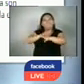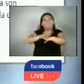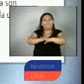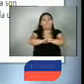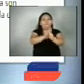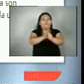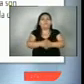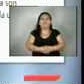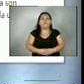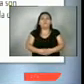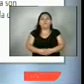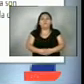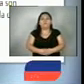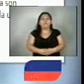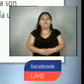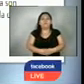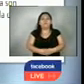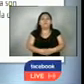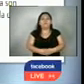enfermedad.